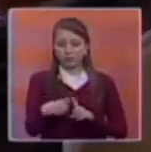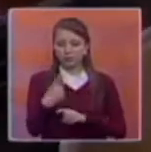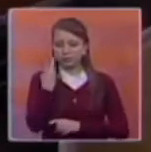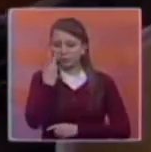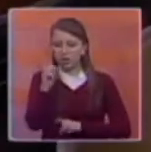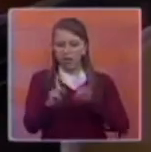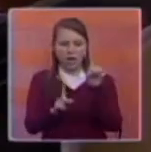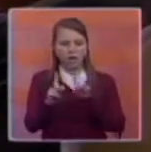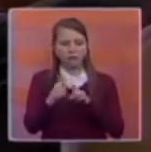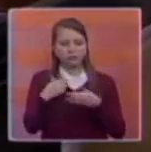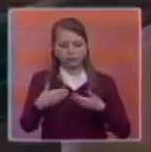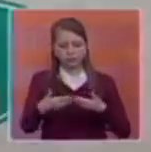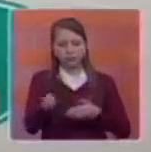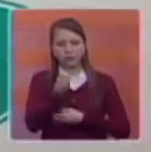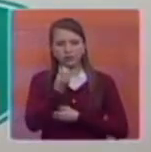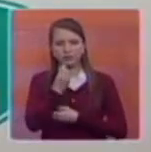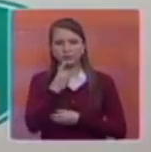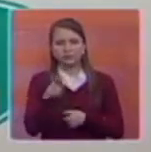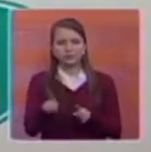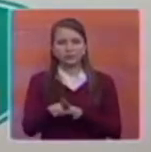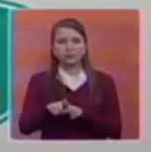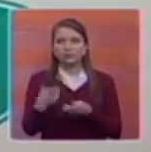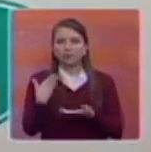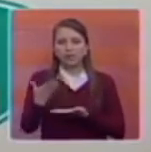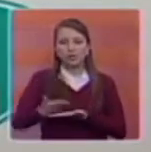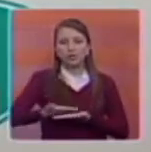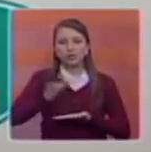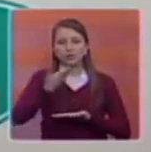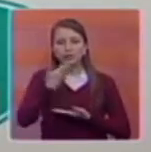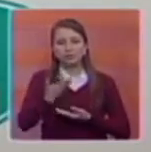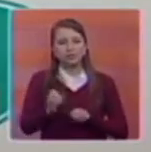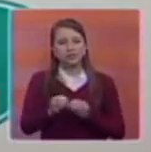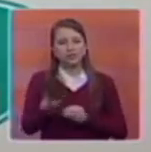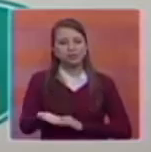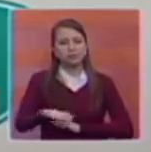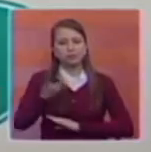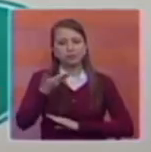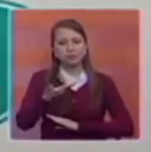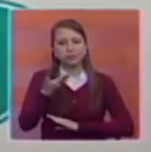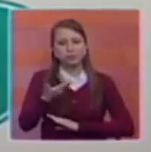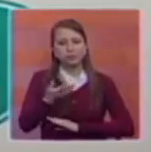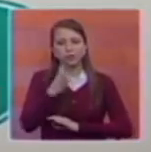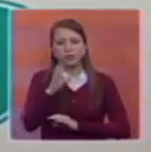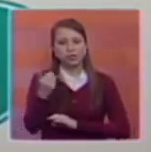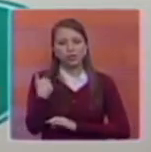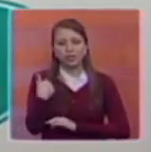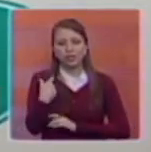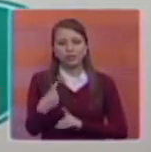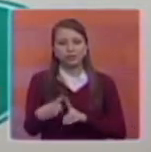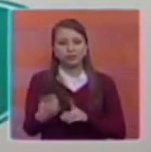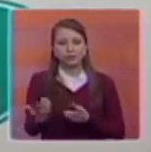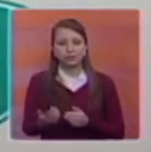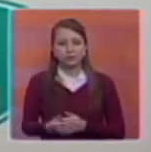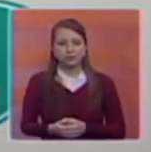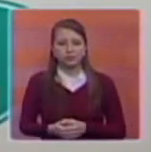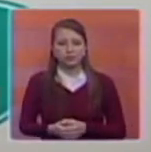ciertos pozoles, generalmente son como una sopa espesita, pero no llevan